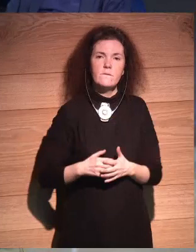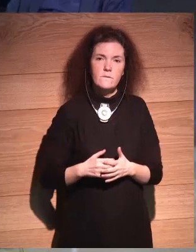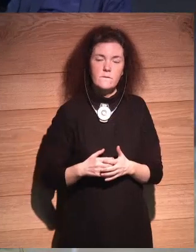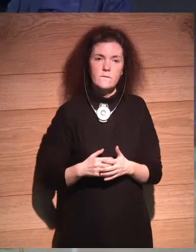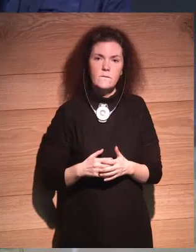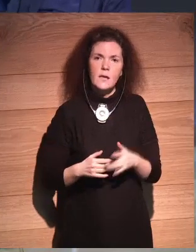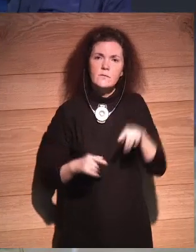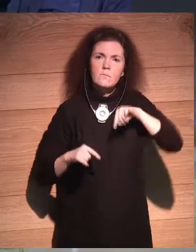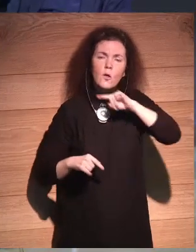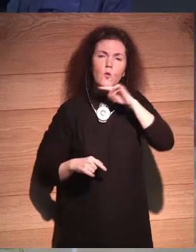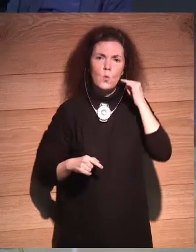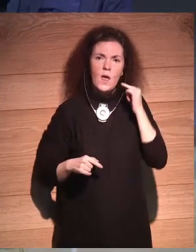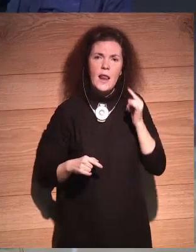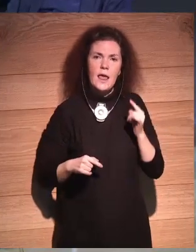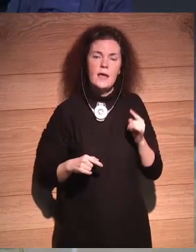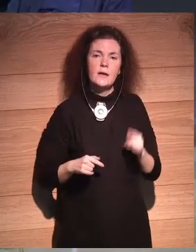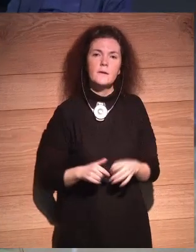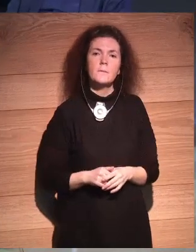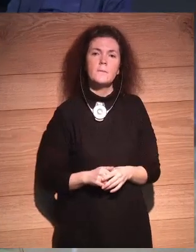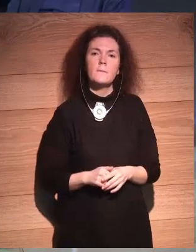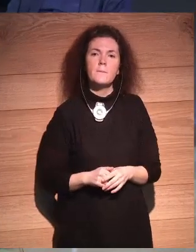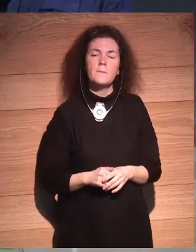que era dolorosa,